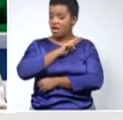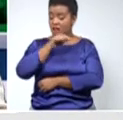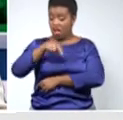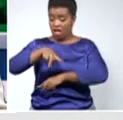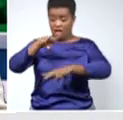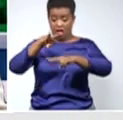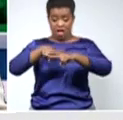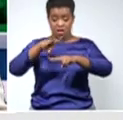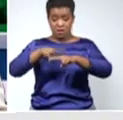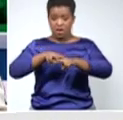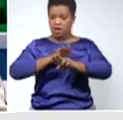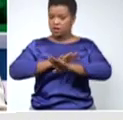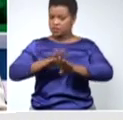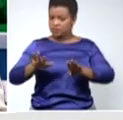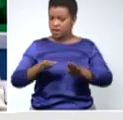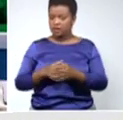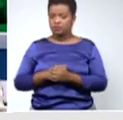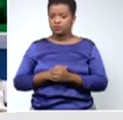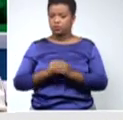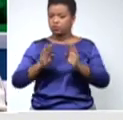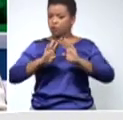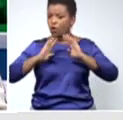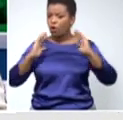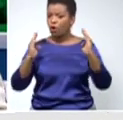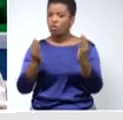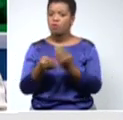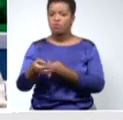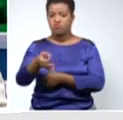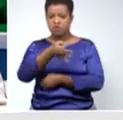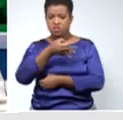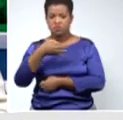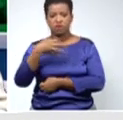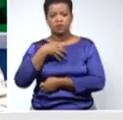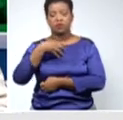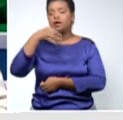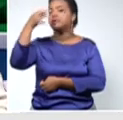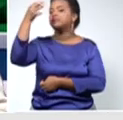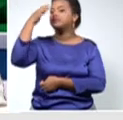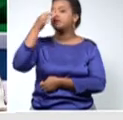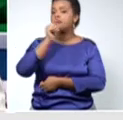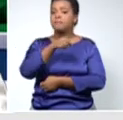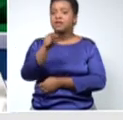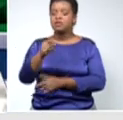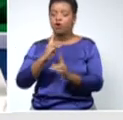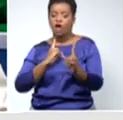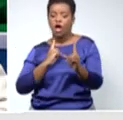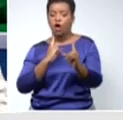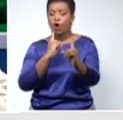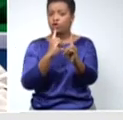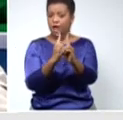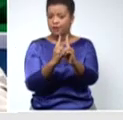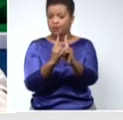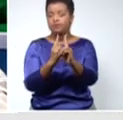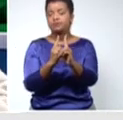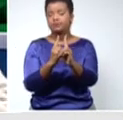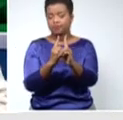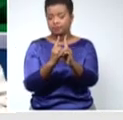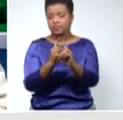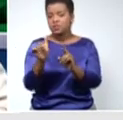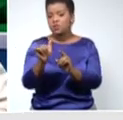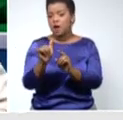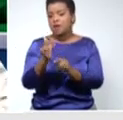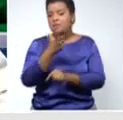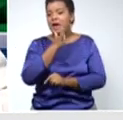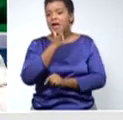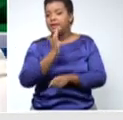está aplicando en todos sus municipios. Se inició ayer. A los contactos de los casos positivos y de los casos sospechosos. Ahí